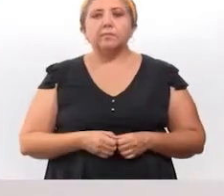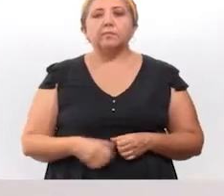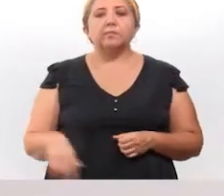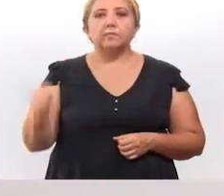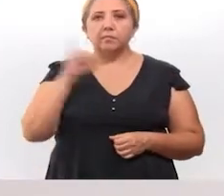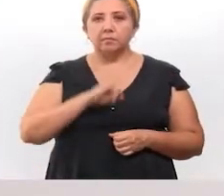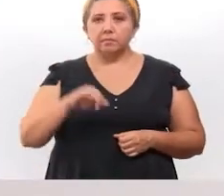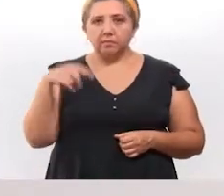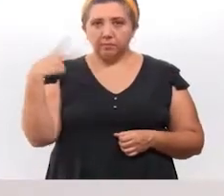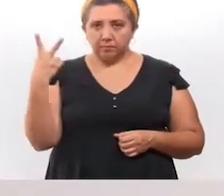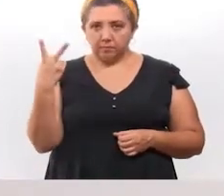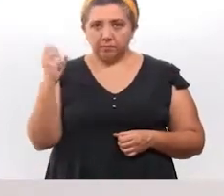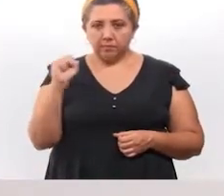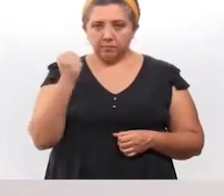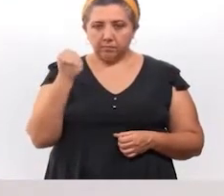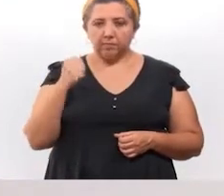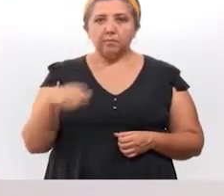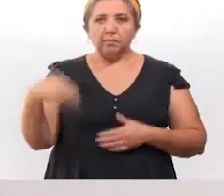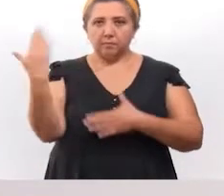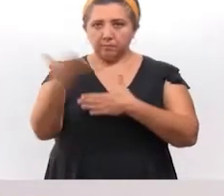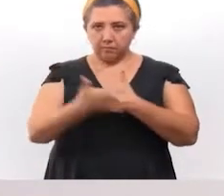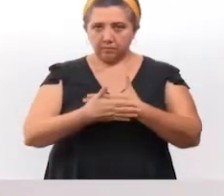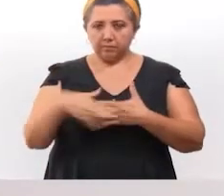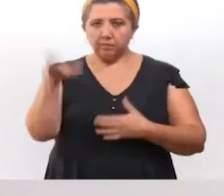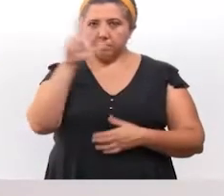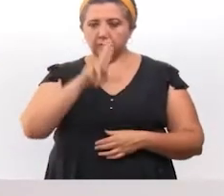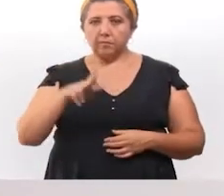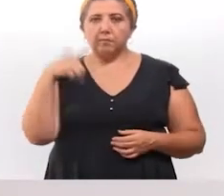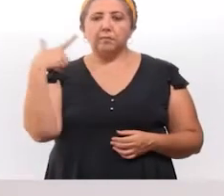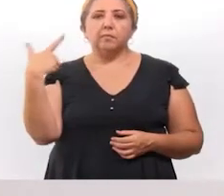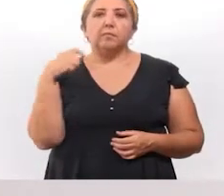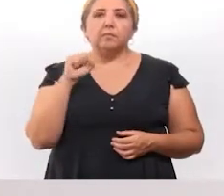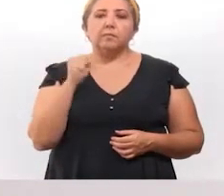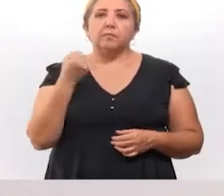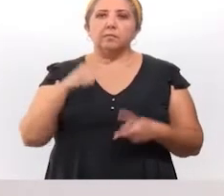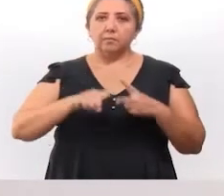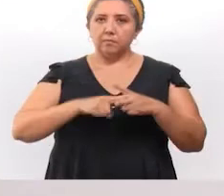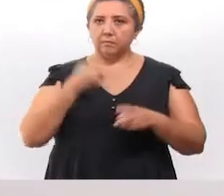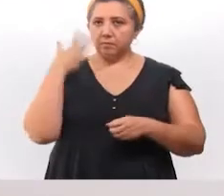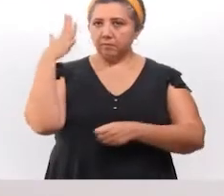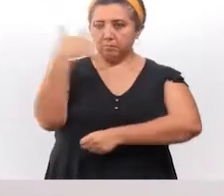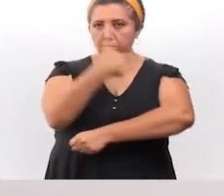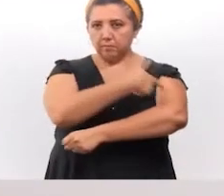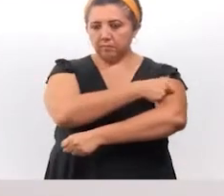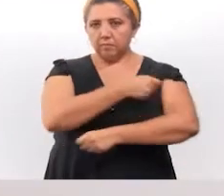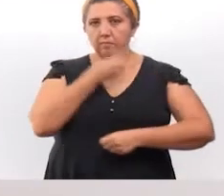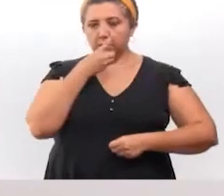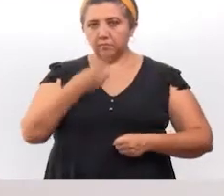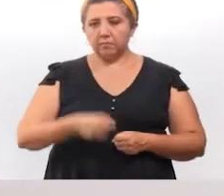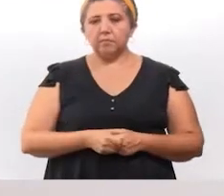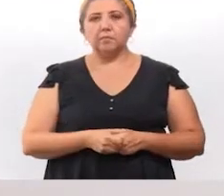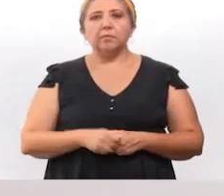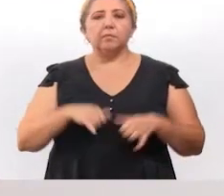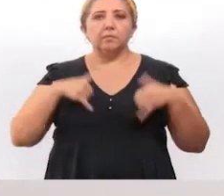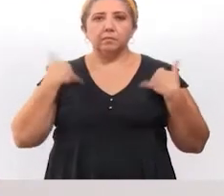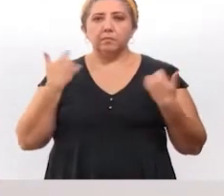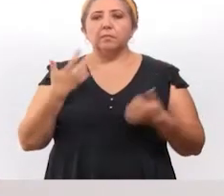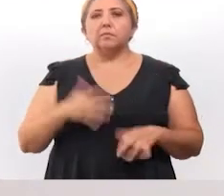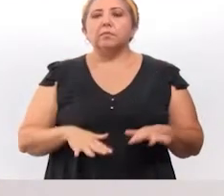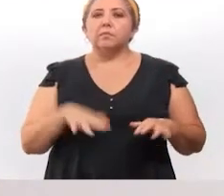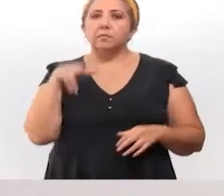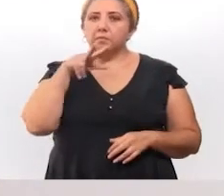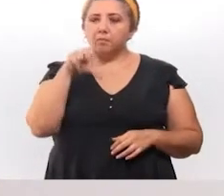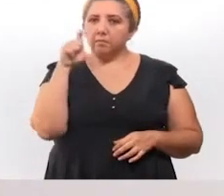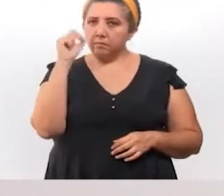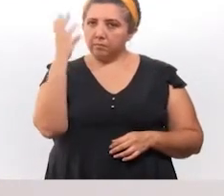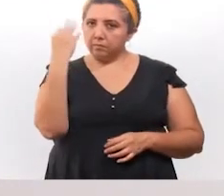de este jueves 2 de septiembre. El próximo martes 7 de septiembre iniciará la vacunación contra el coronavirus de los jóvenes de entre 18